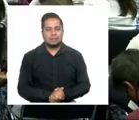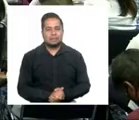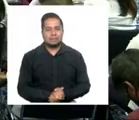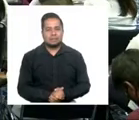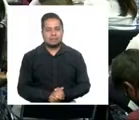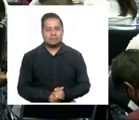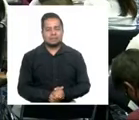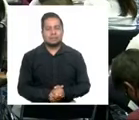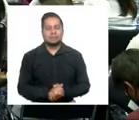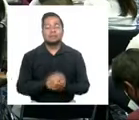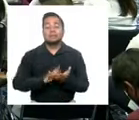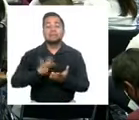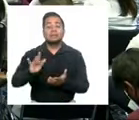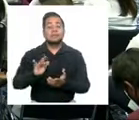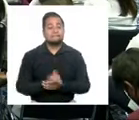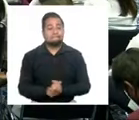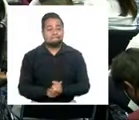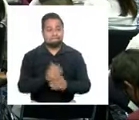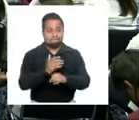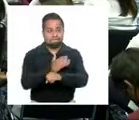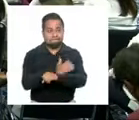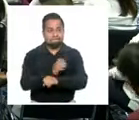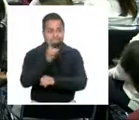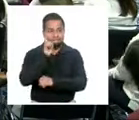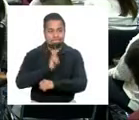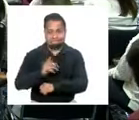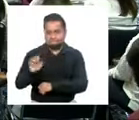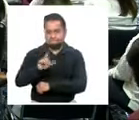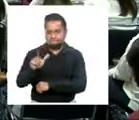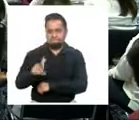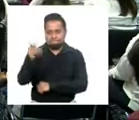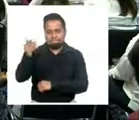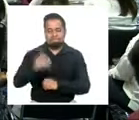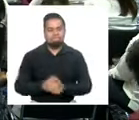Muchas gracias. Sí, compañera, y luego vas tú, Román.